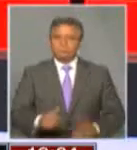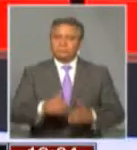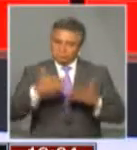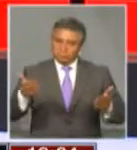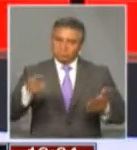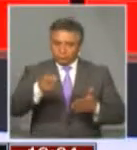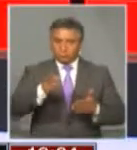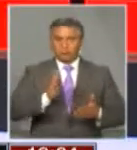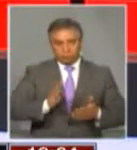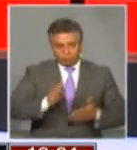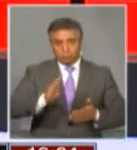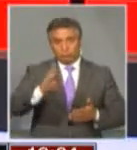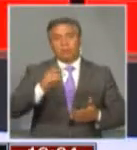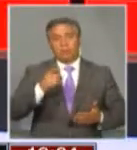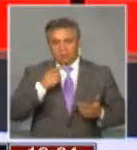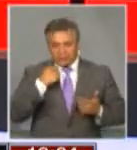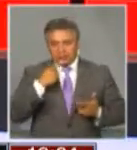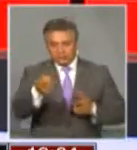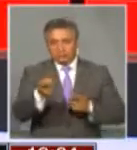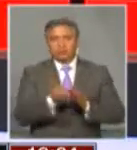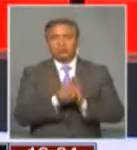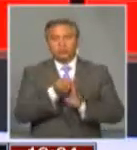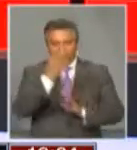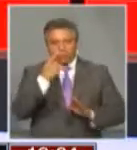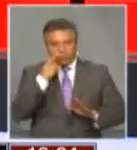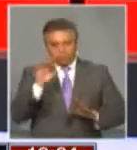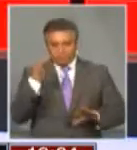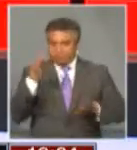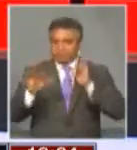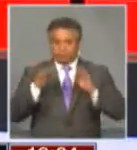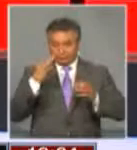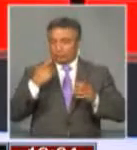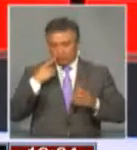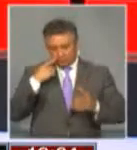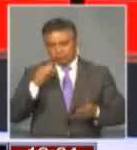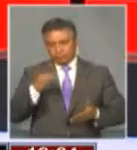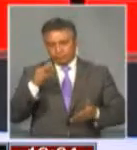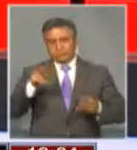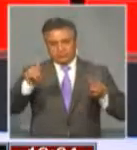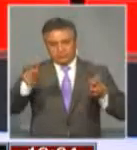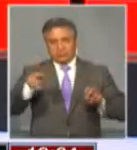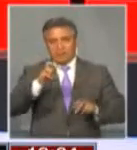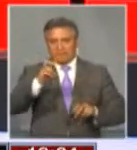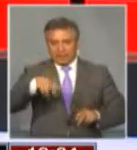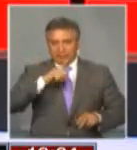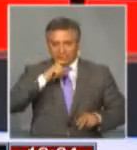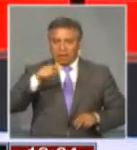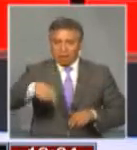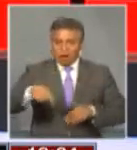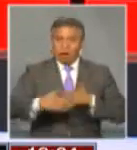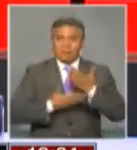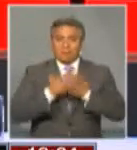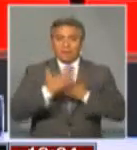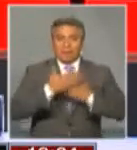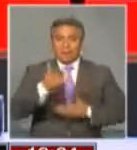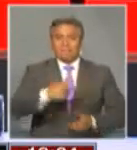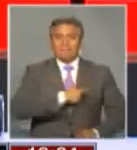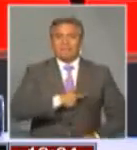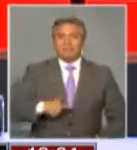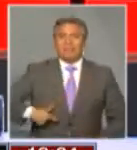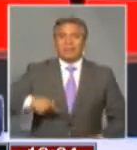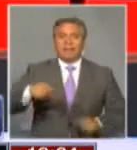Bueno, continúan las reacciones con respecto a los nuevos datos que han salido a la luz sobre el caso Penta. Esta mañana el presidente de la Asociación